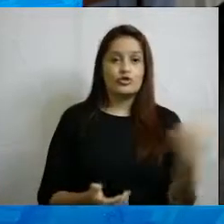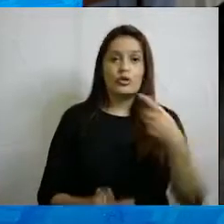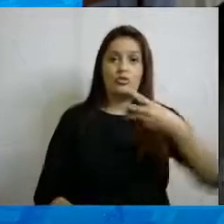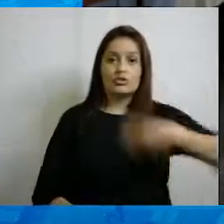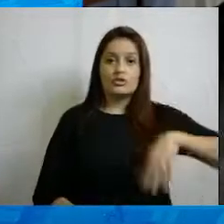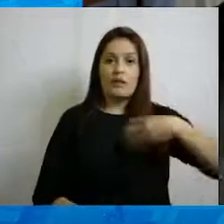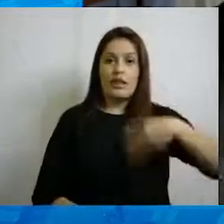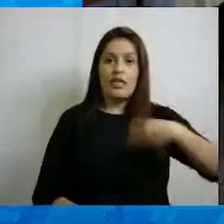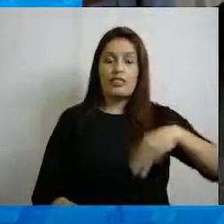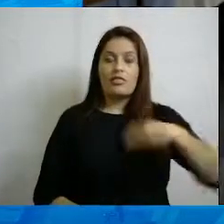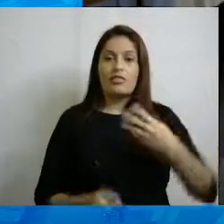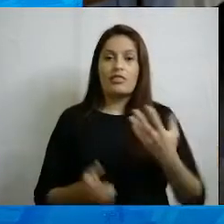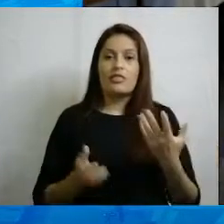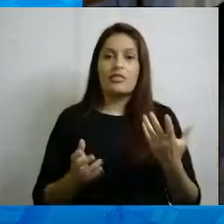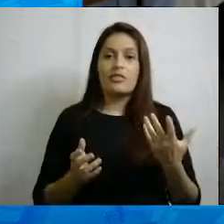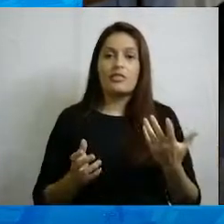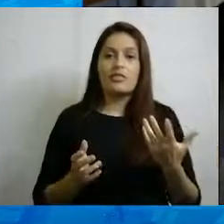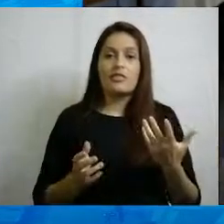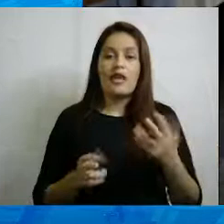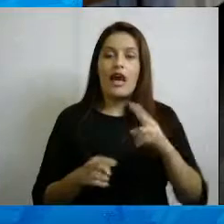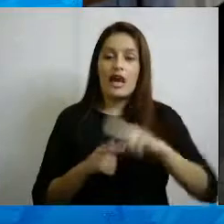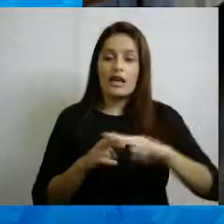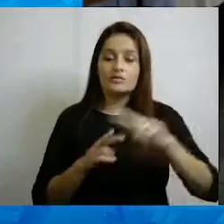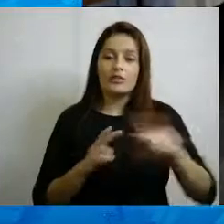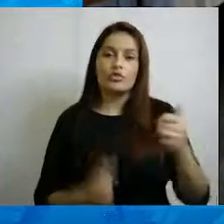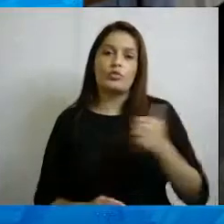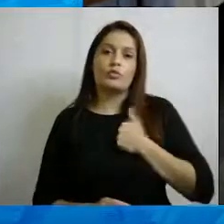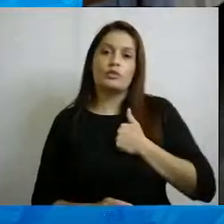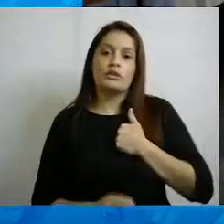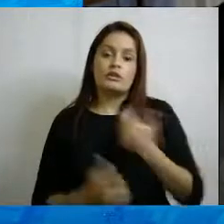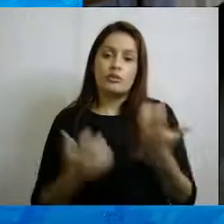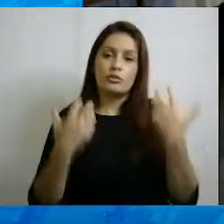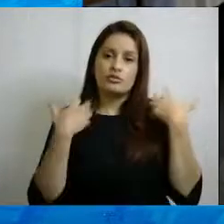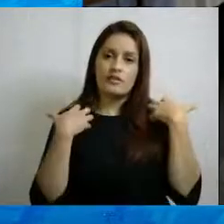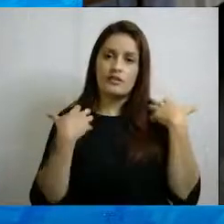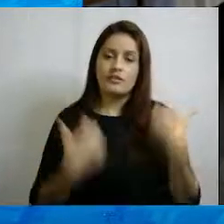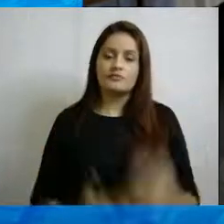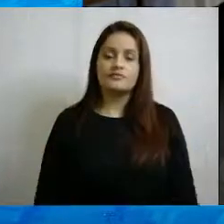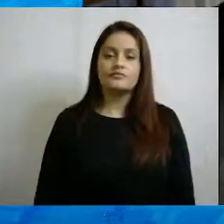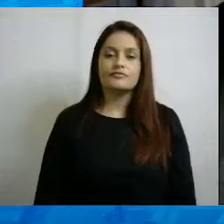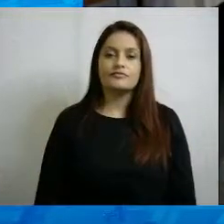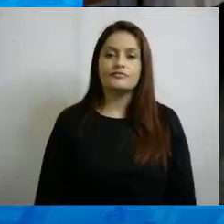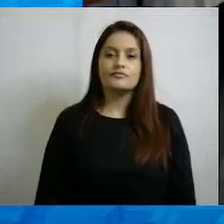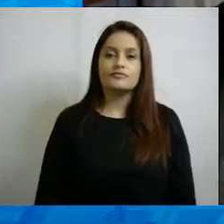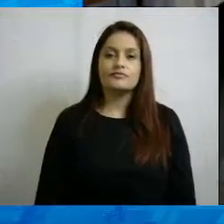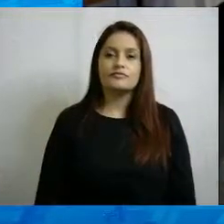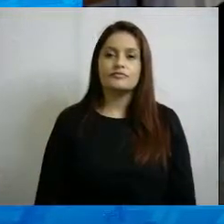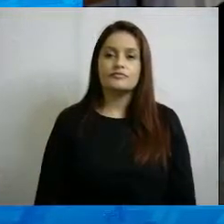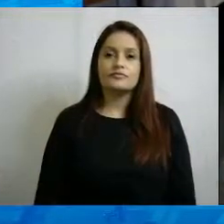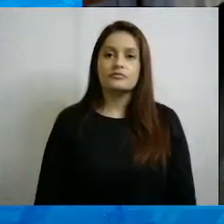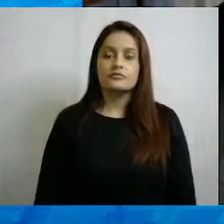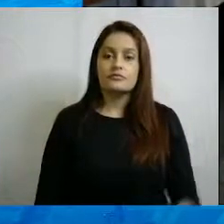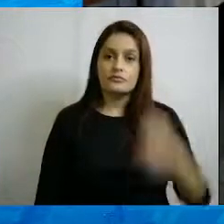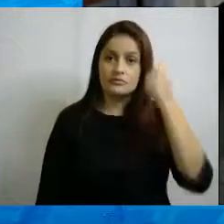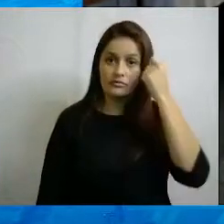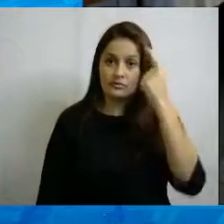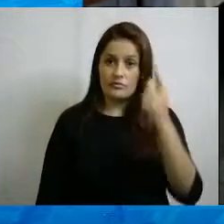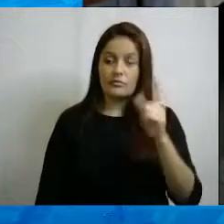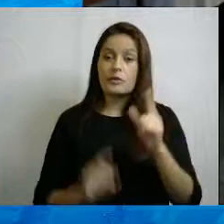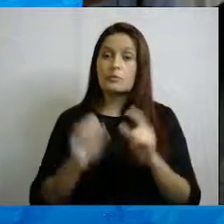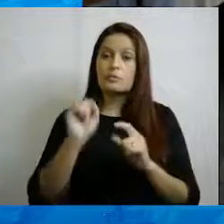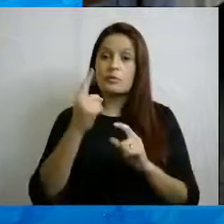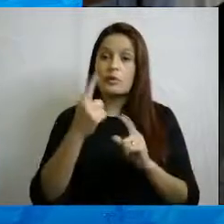municipio hacer cumplir también esa responsabilidad. ¿Les parece entonces? ¿Se aborda en la